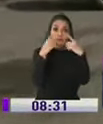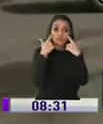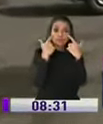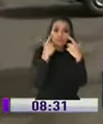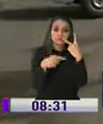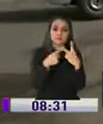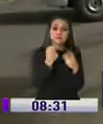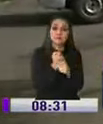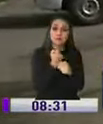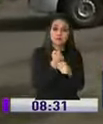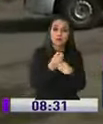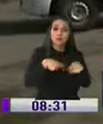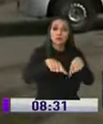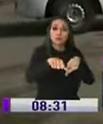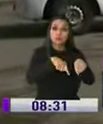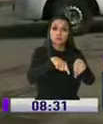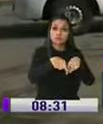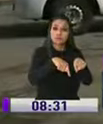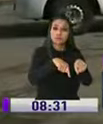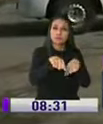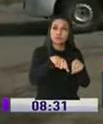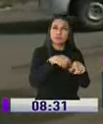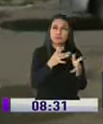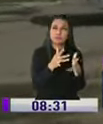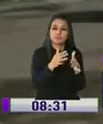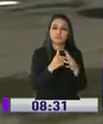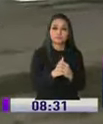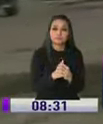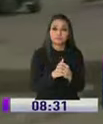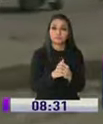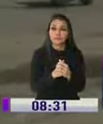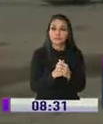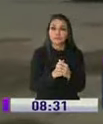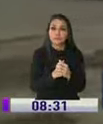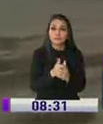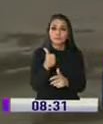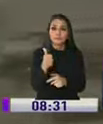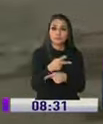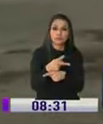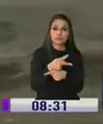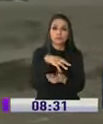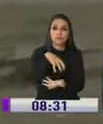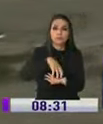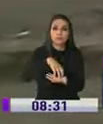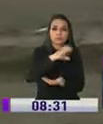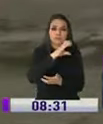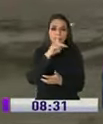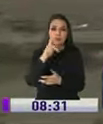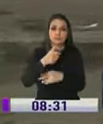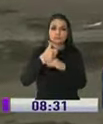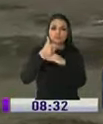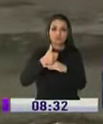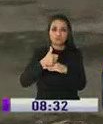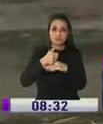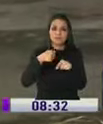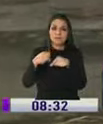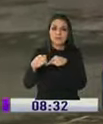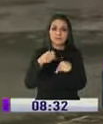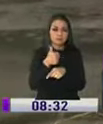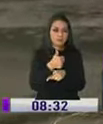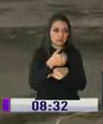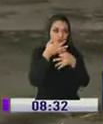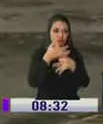de contraflujo, eso lo determinará el Consejo Provincial junto a AMT. Es decir, entonces, para después